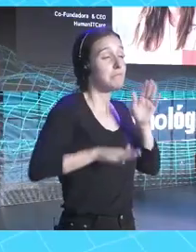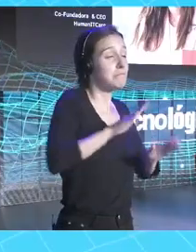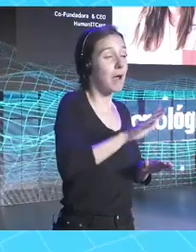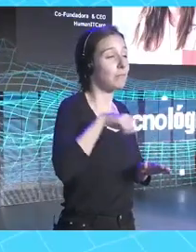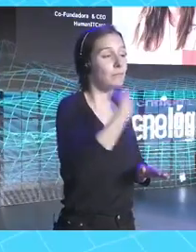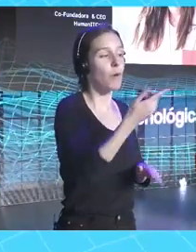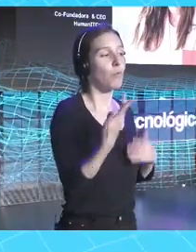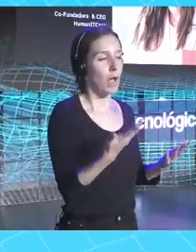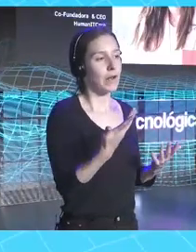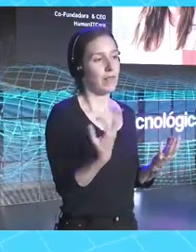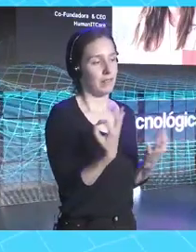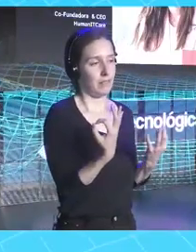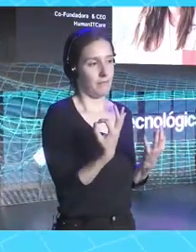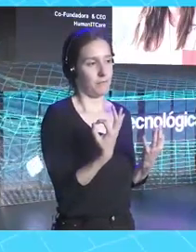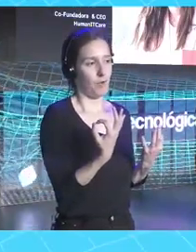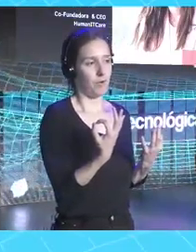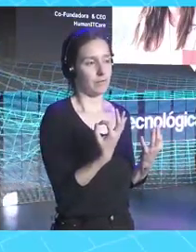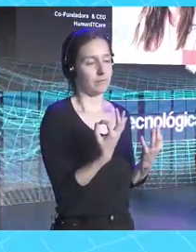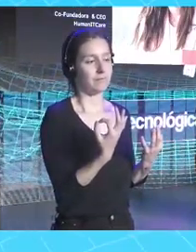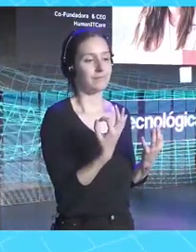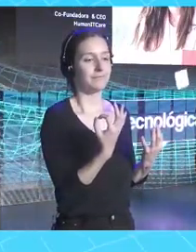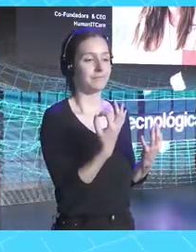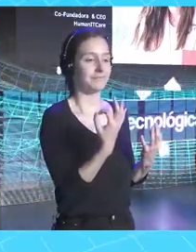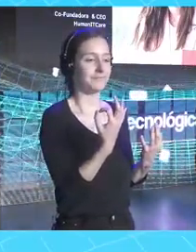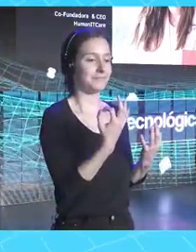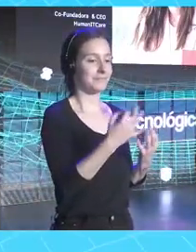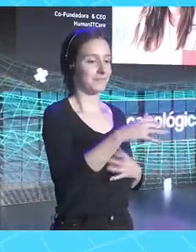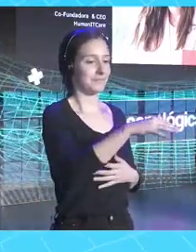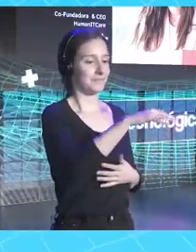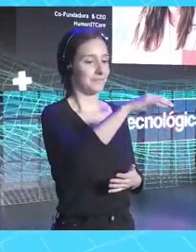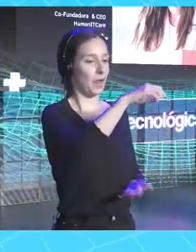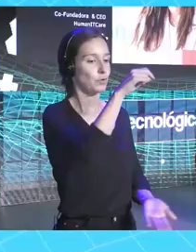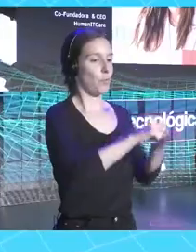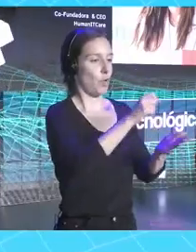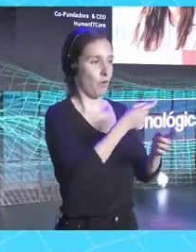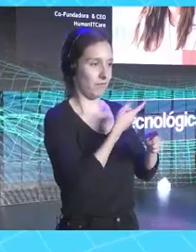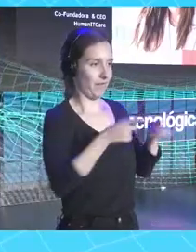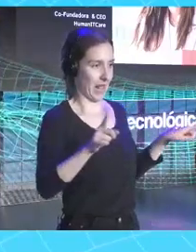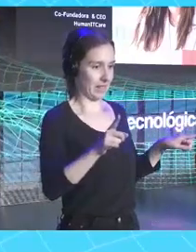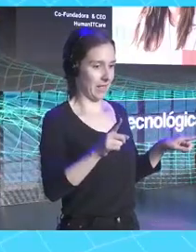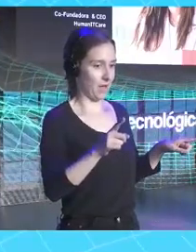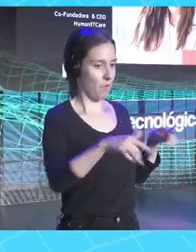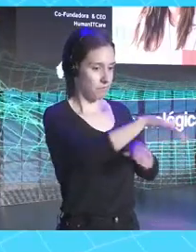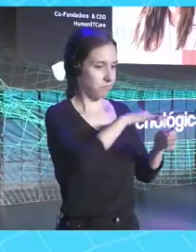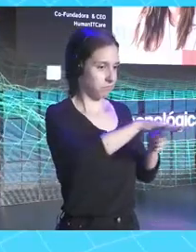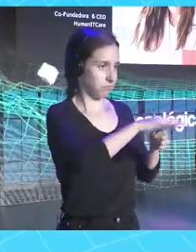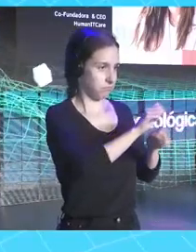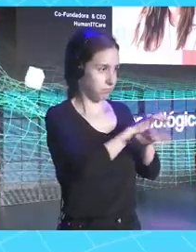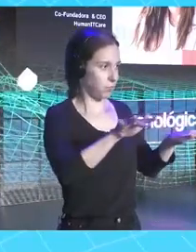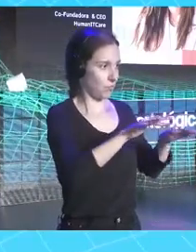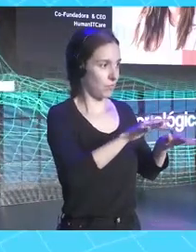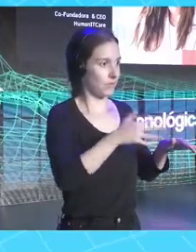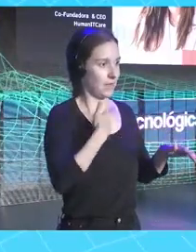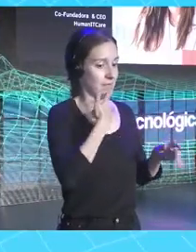entender Bueno lo que se llama el típicoin no donde podemos crecer y hacer ese punto diferencial que es la apertura de otros mercados siguiendo